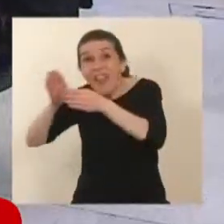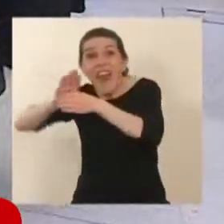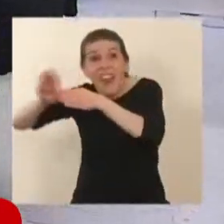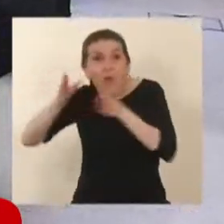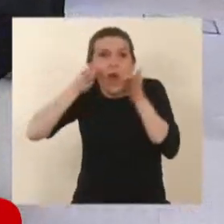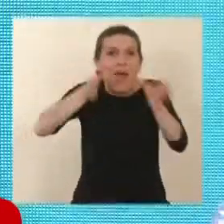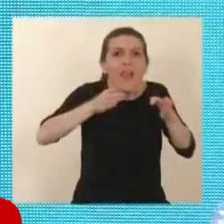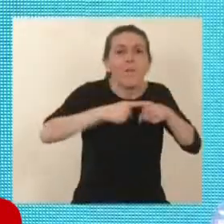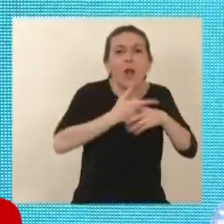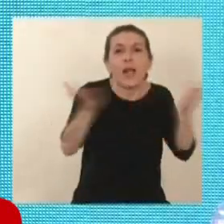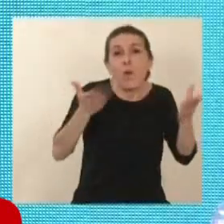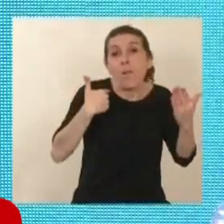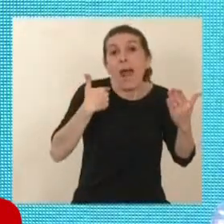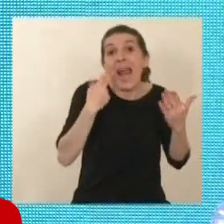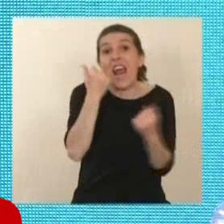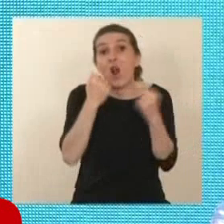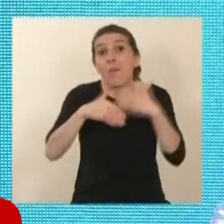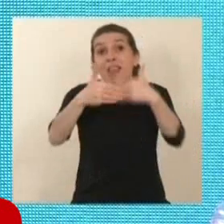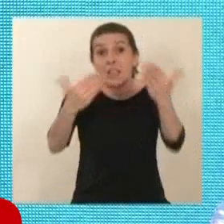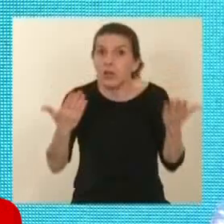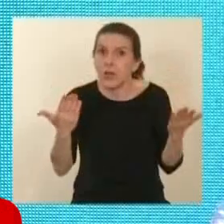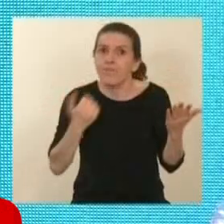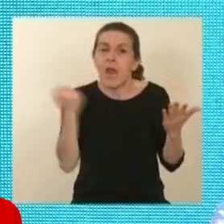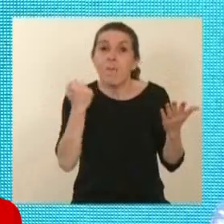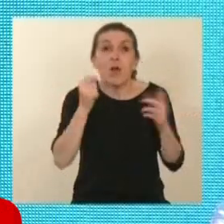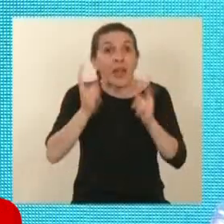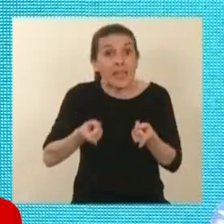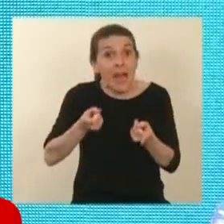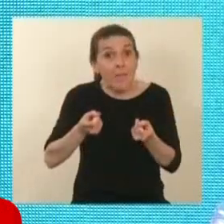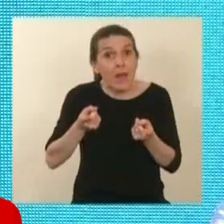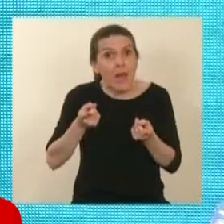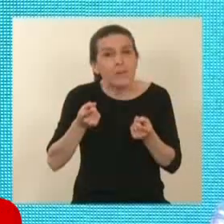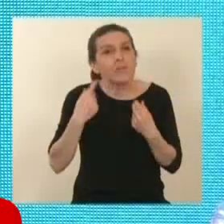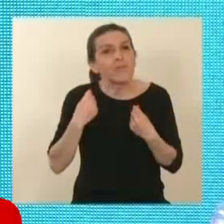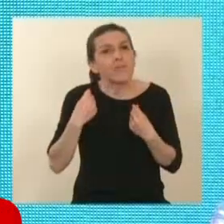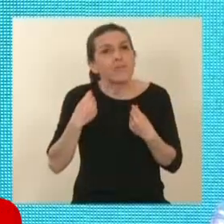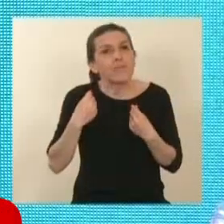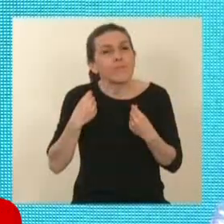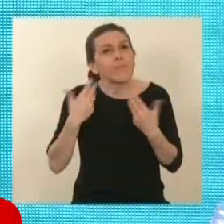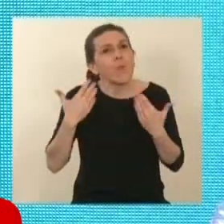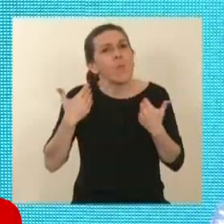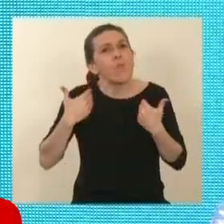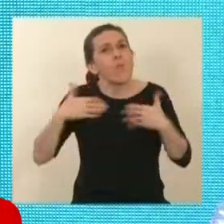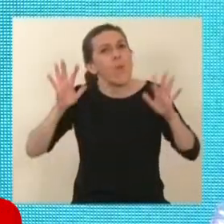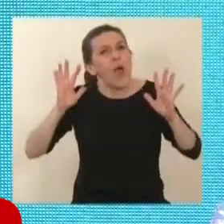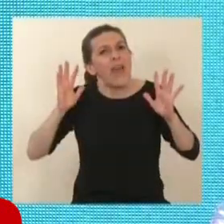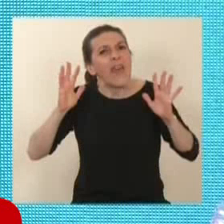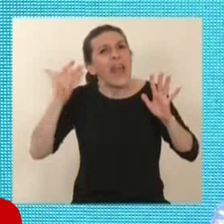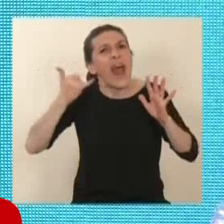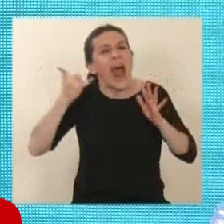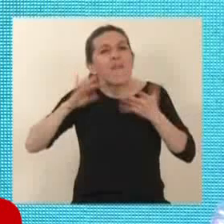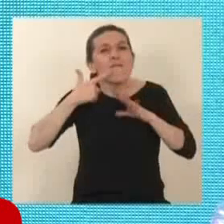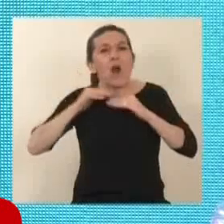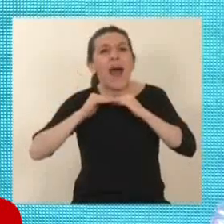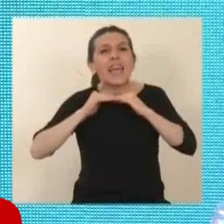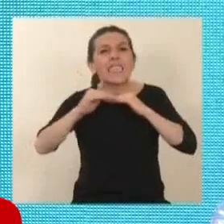necesita para desarrollarse. También era importante para que se puedan generar condiciones de